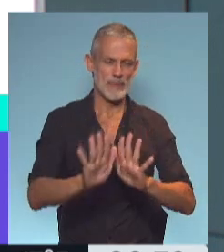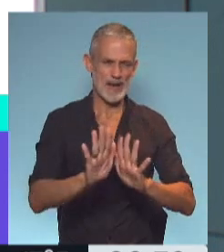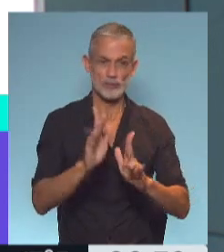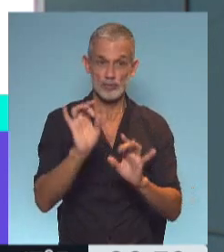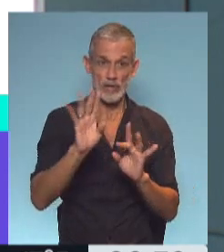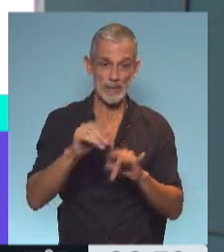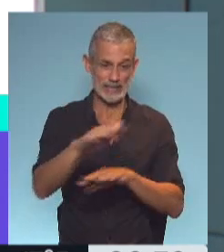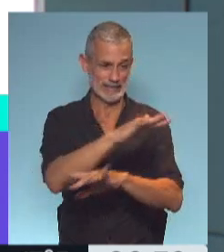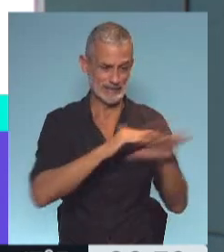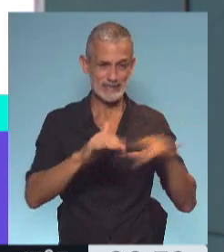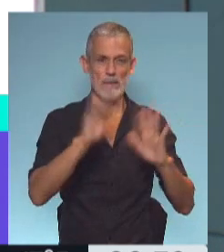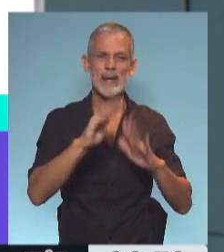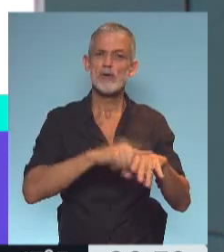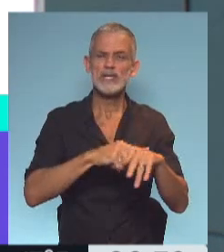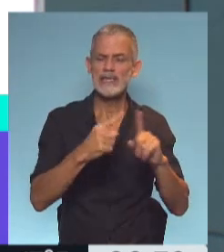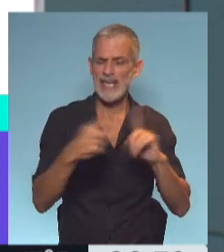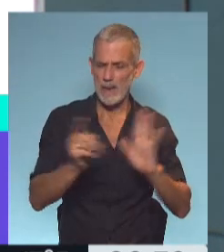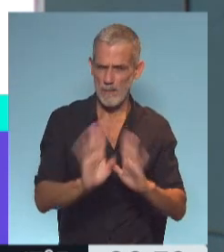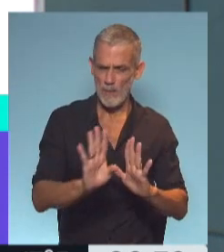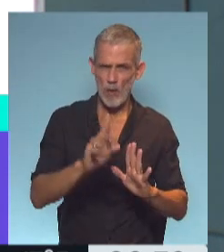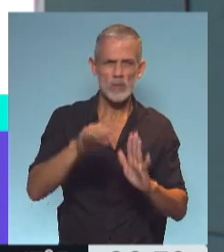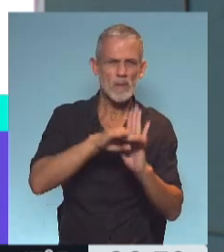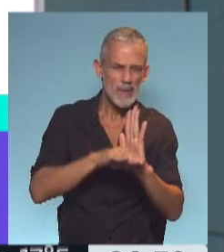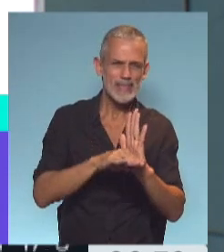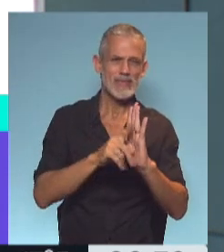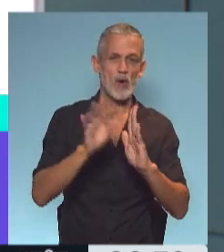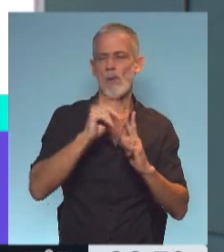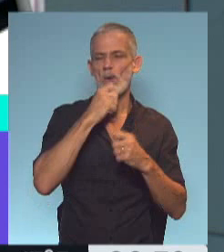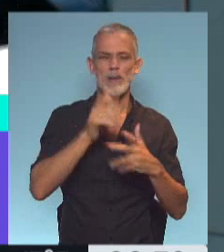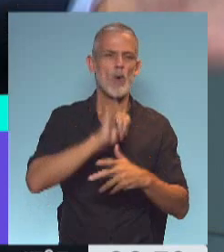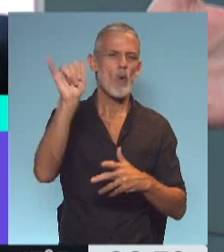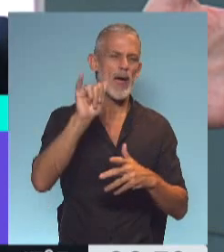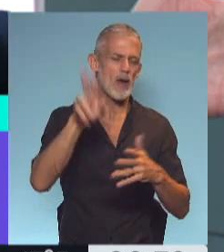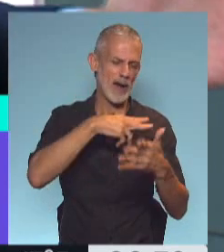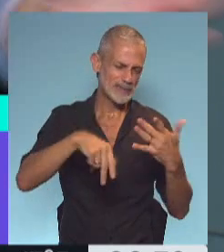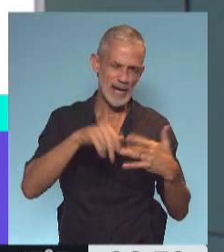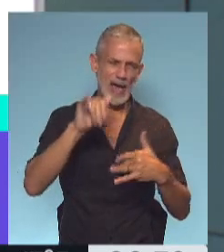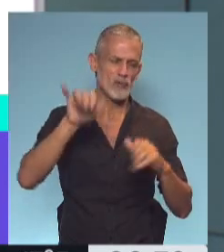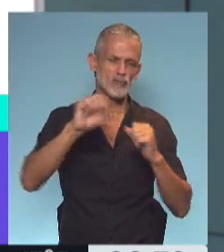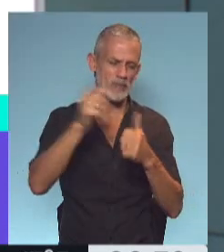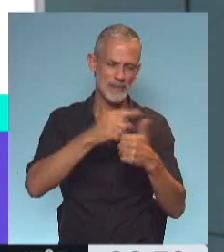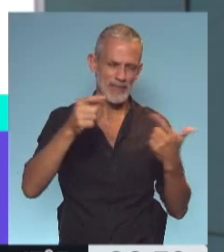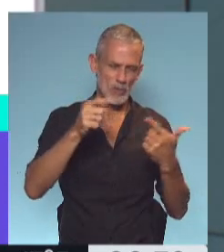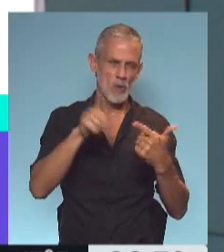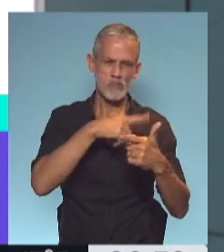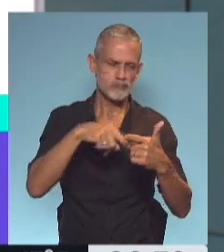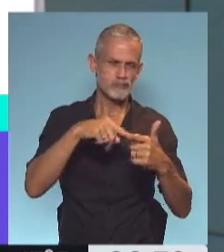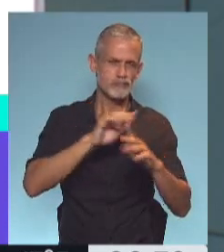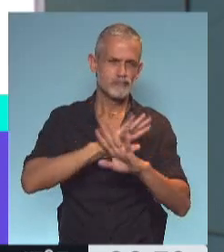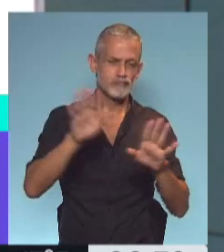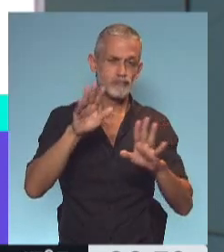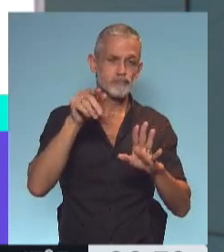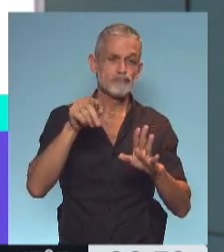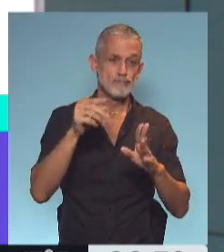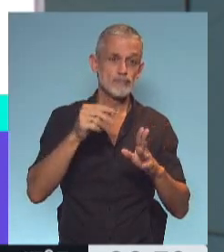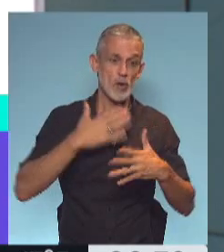que ocurra y en el tiempo tiene que ver con medidas como las que se tomaron, la cancelación de vuelos, etcétera, y lo que se seguirá haciendo, y con lo nuestro. Yo todo